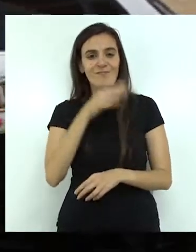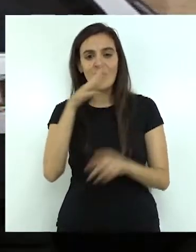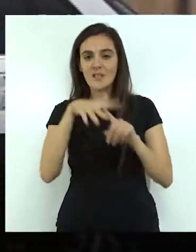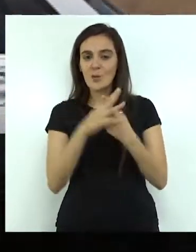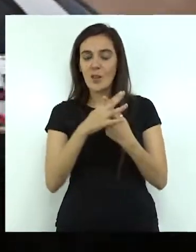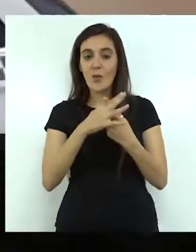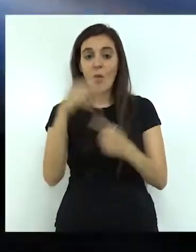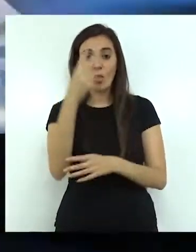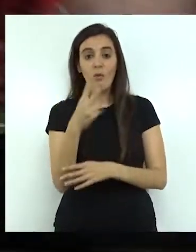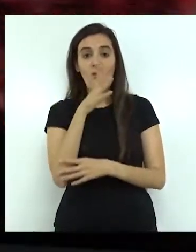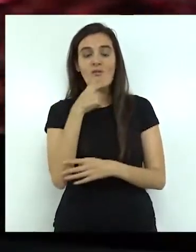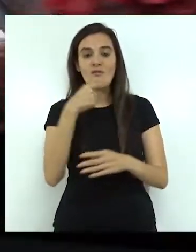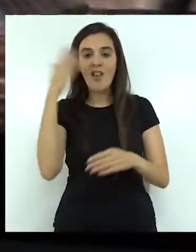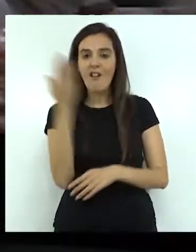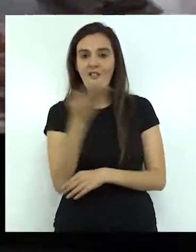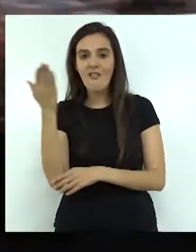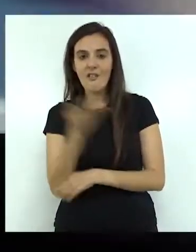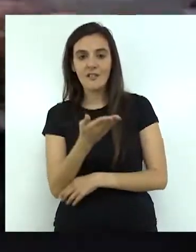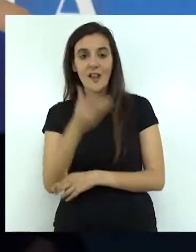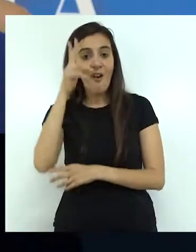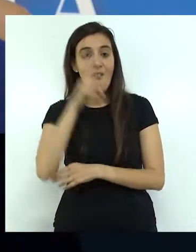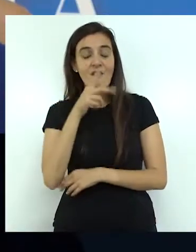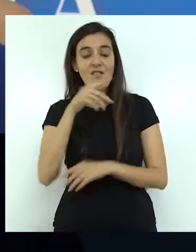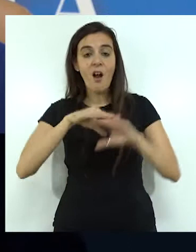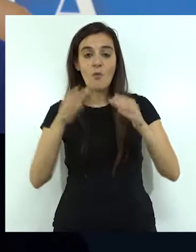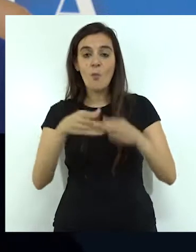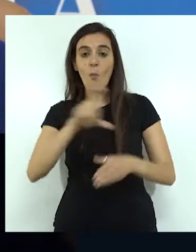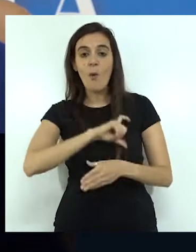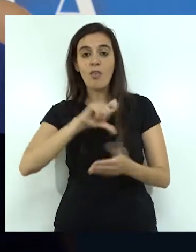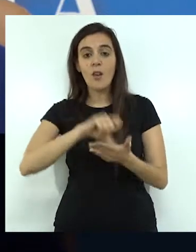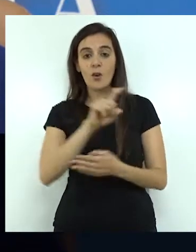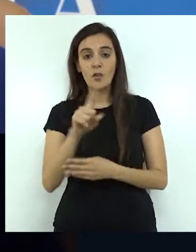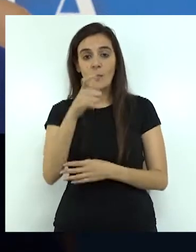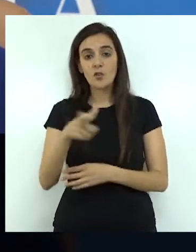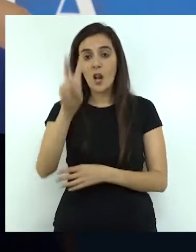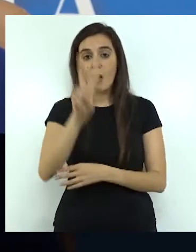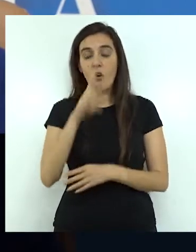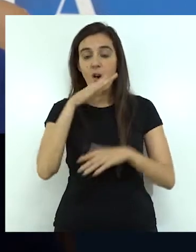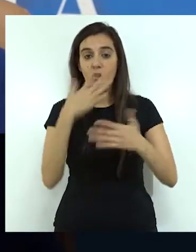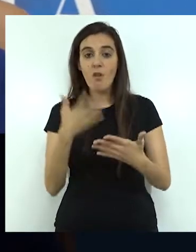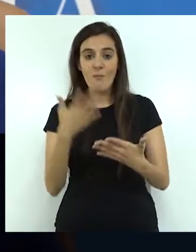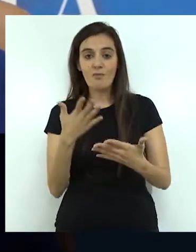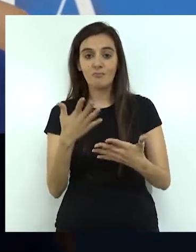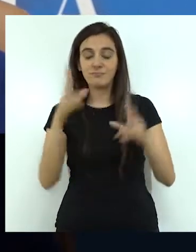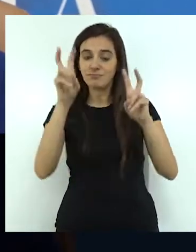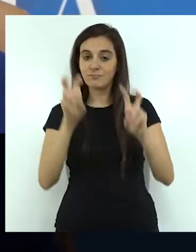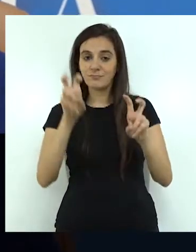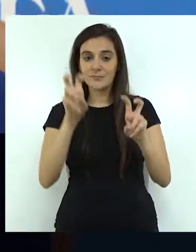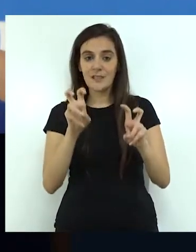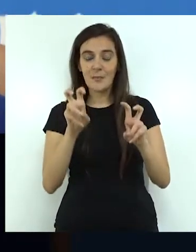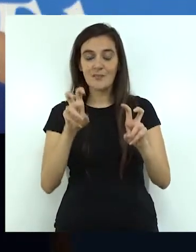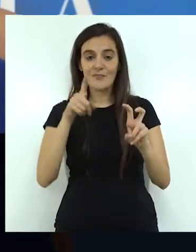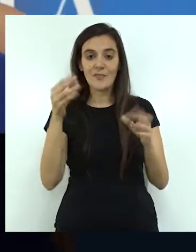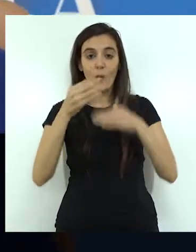que esto no debe afectar al prestigio de la policía local dos personas en este momento están inmersas en un procedimiento